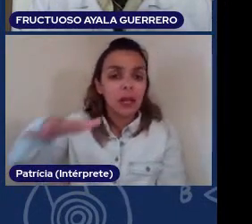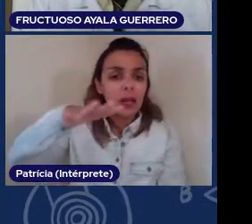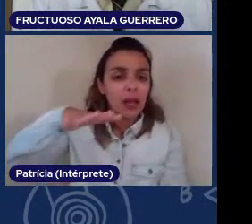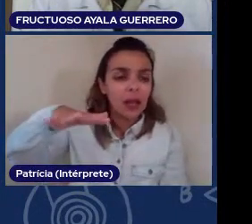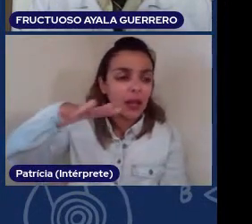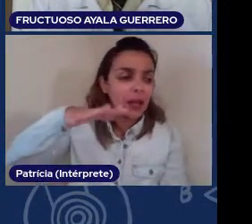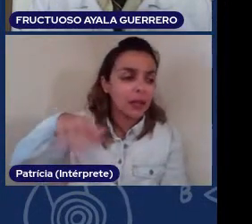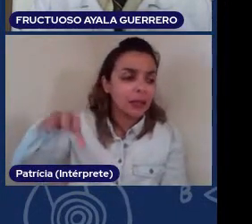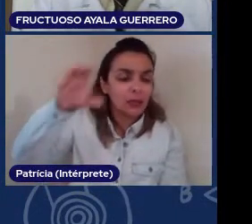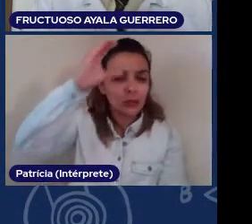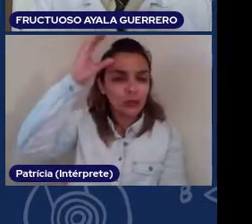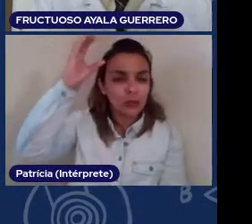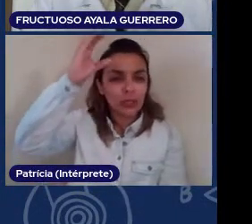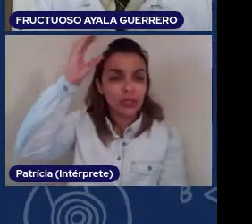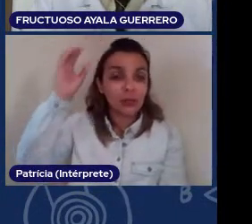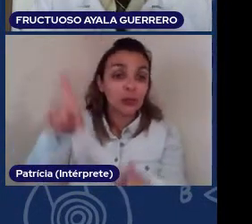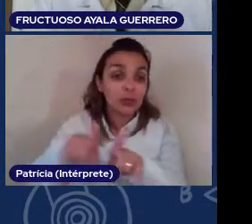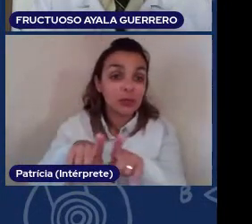hipotálamo, orexinas. Bueno,